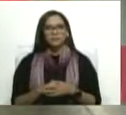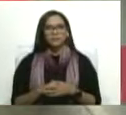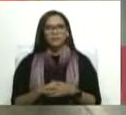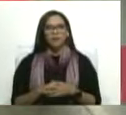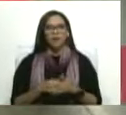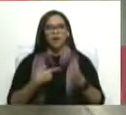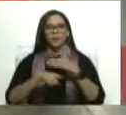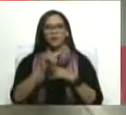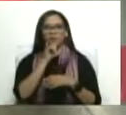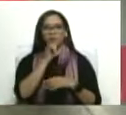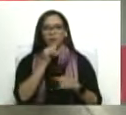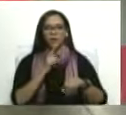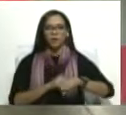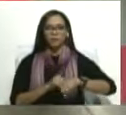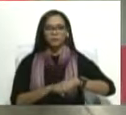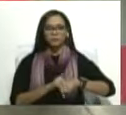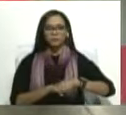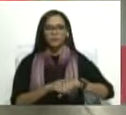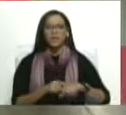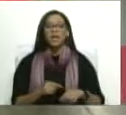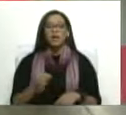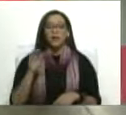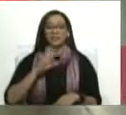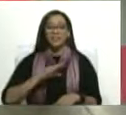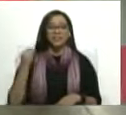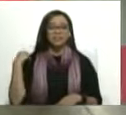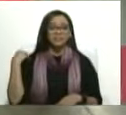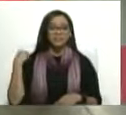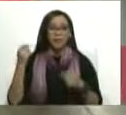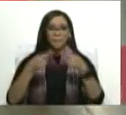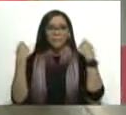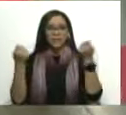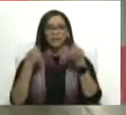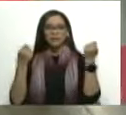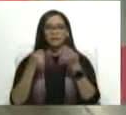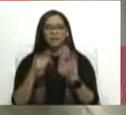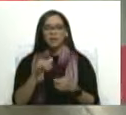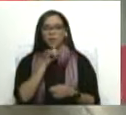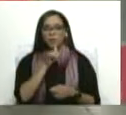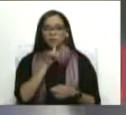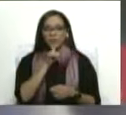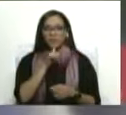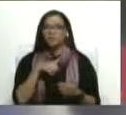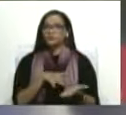Bueno, y nos vamos con información de última hora porque nos estás diciendo de prensa que acaba de llegar un material de la